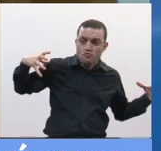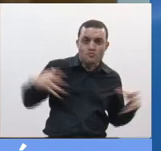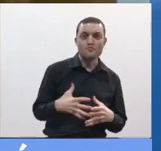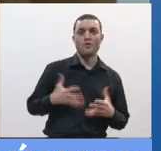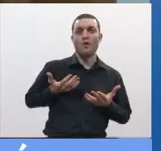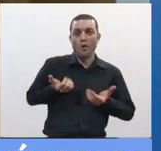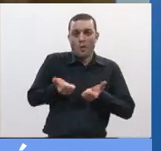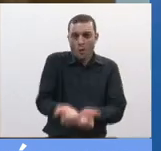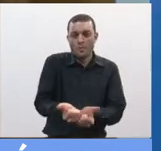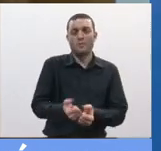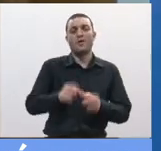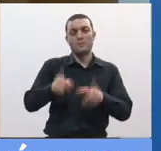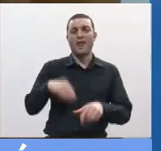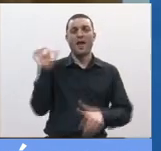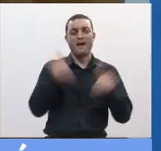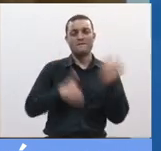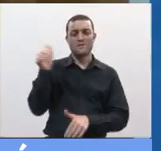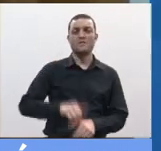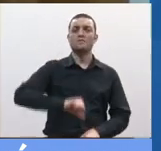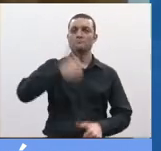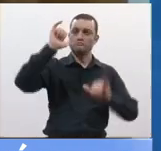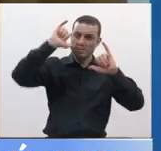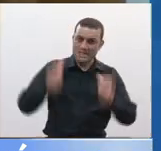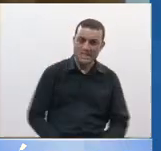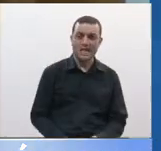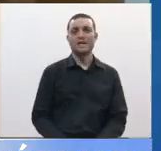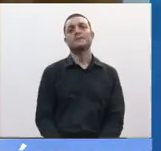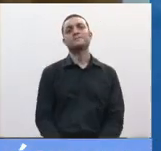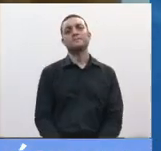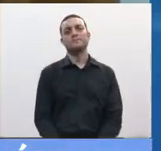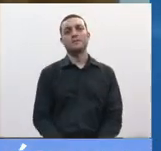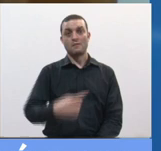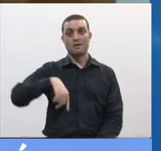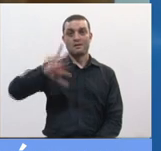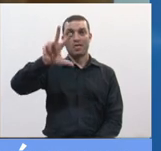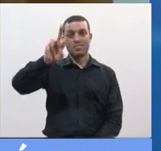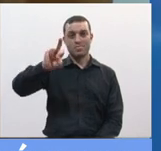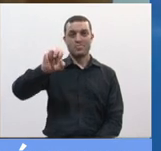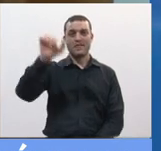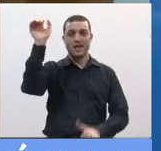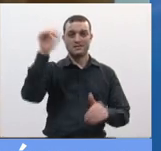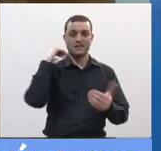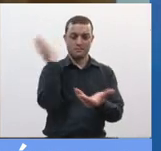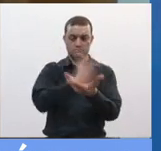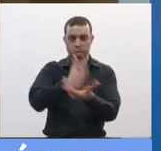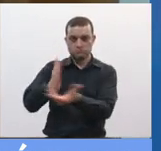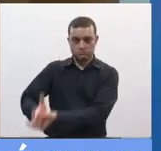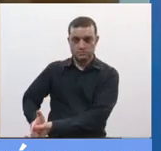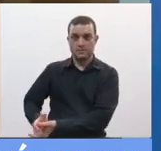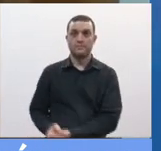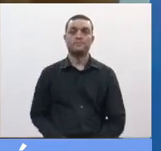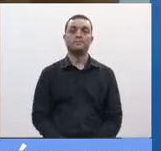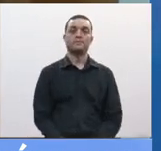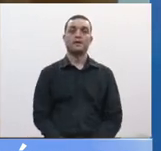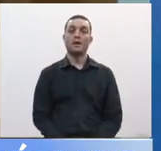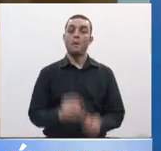acompañar con el voto positivo para estos 30 pliegos, y en el caso, vuelvo